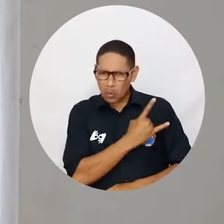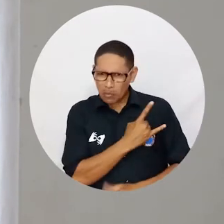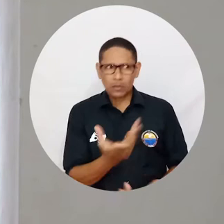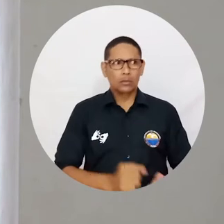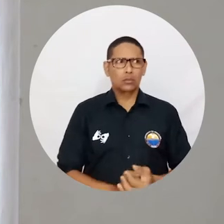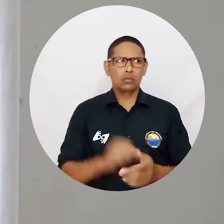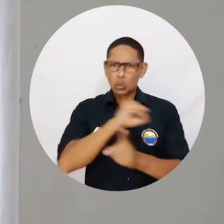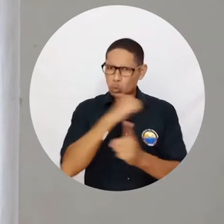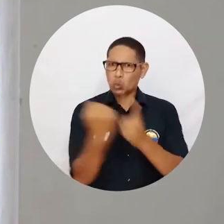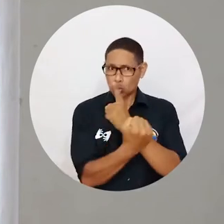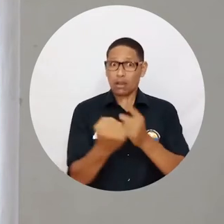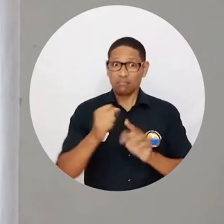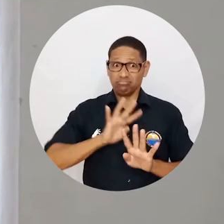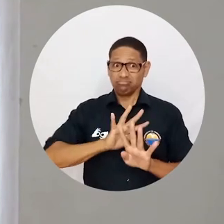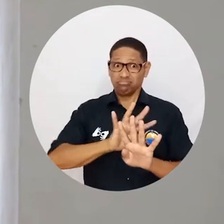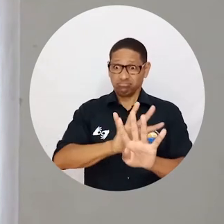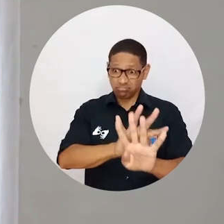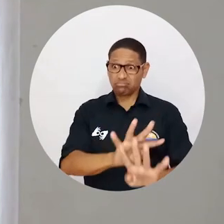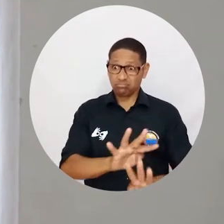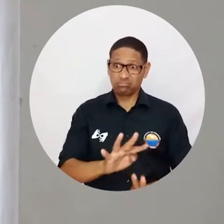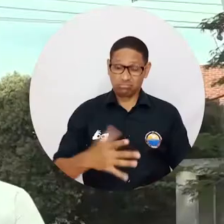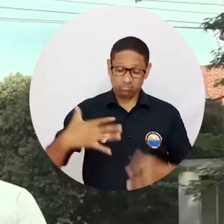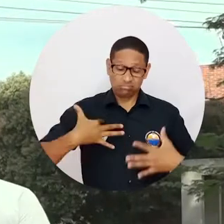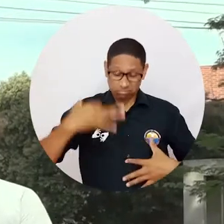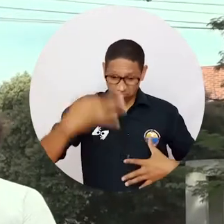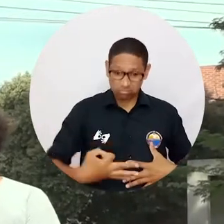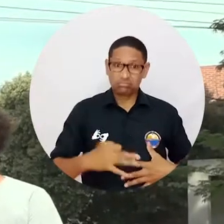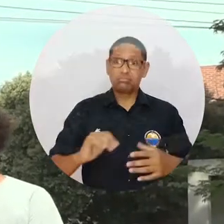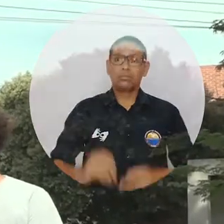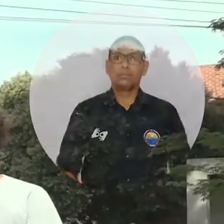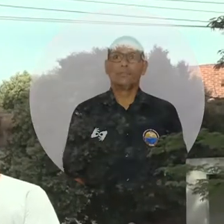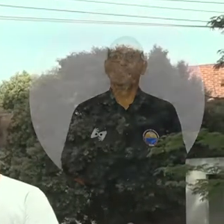universitarios como sociales que están a nivel del distrito.